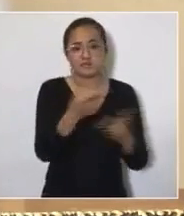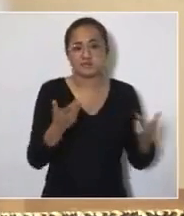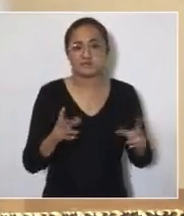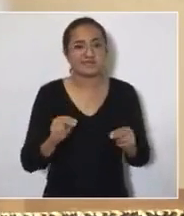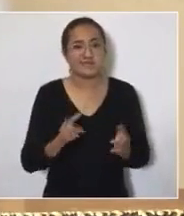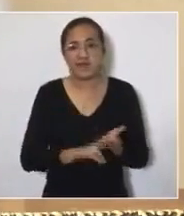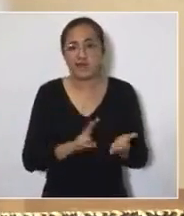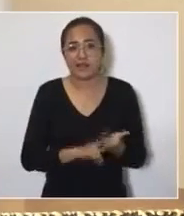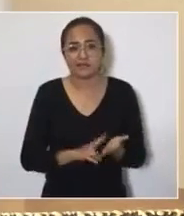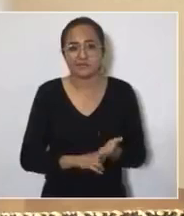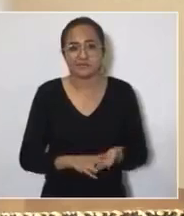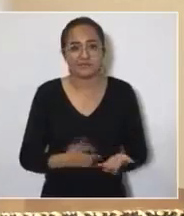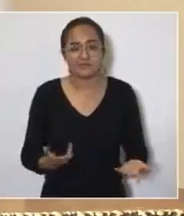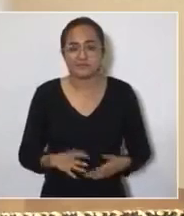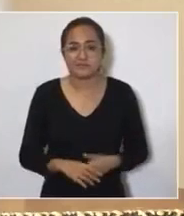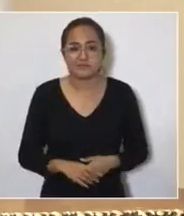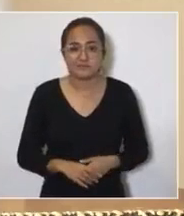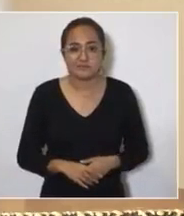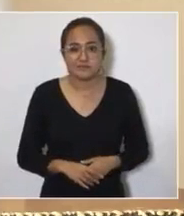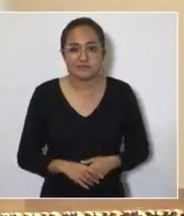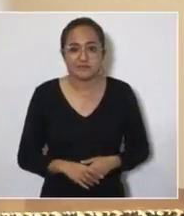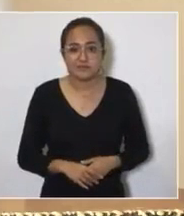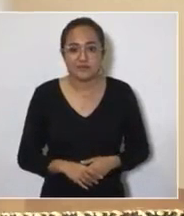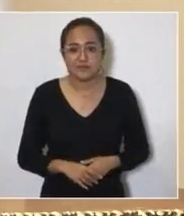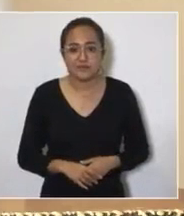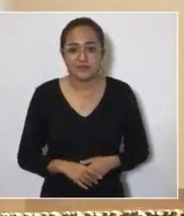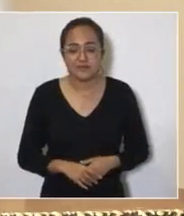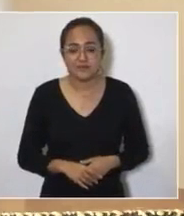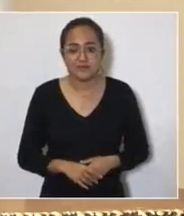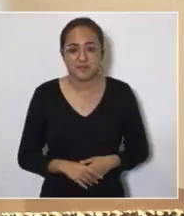bien nada más en qué papel lo pusieron